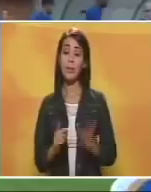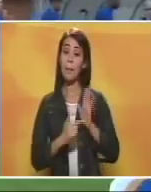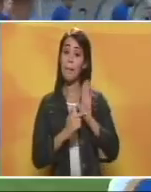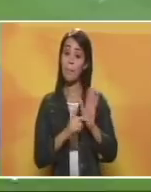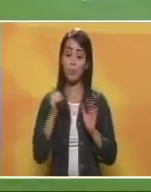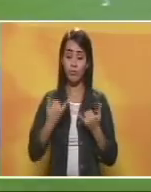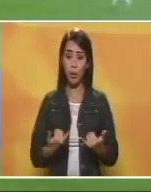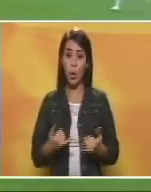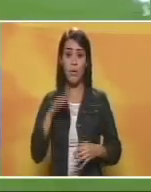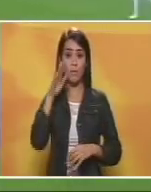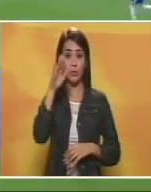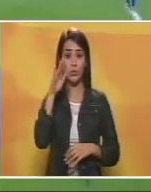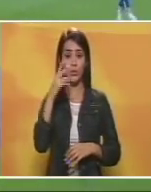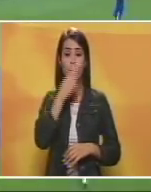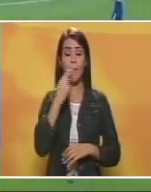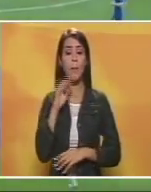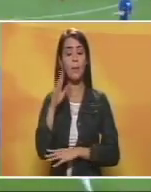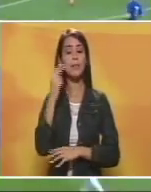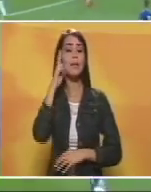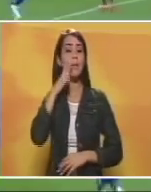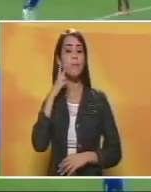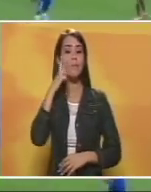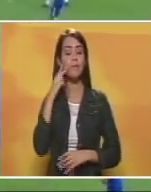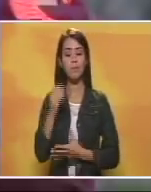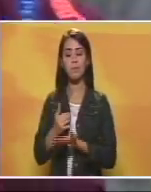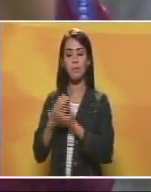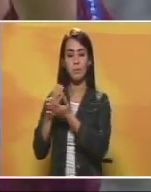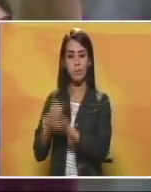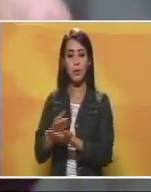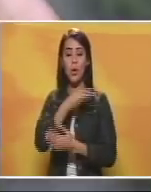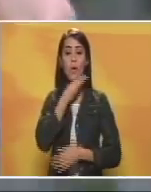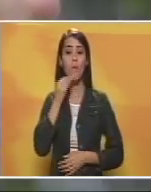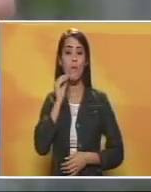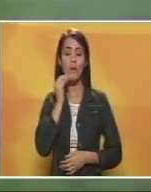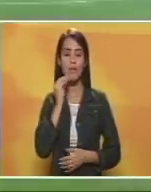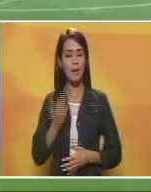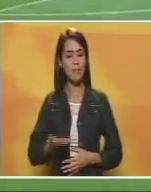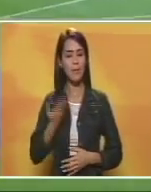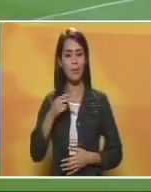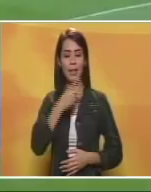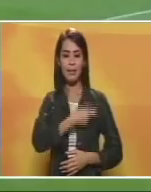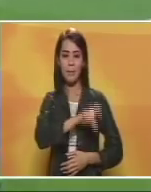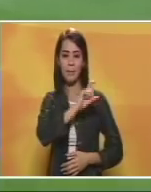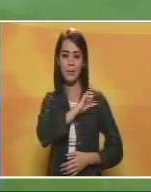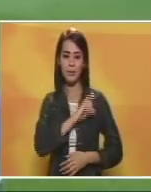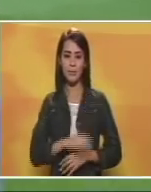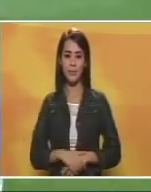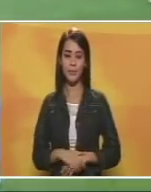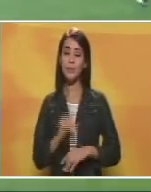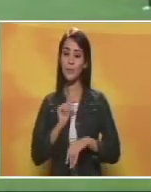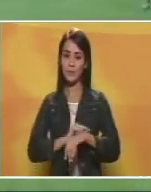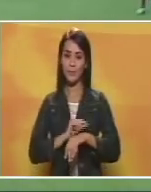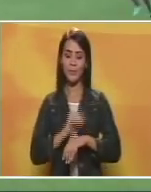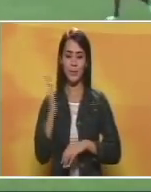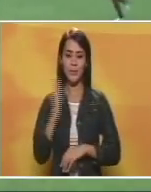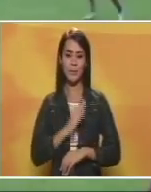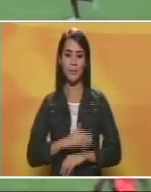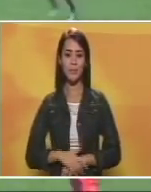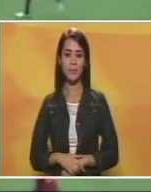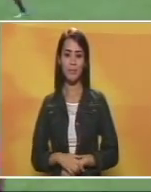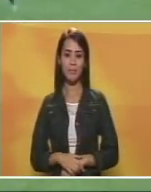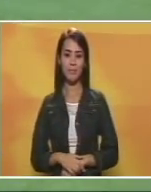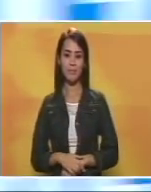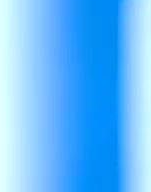futuro. Promesa Vinotinto le dio título de Champions Juvenil a Gigante Español. Los detalles en minutos con Gregorio Rojas.